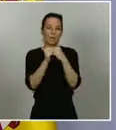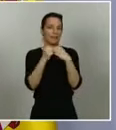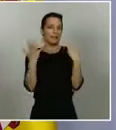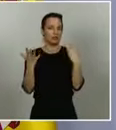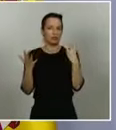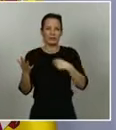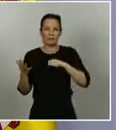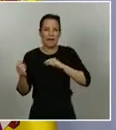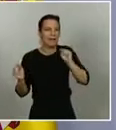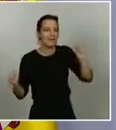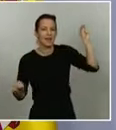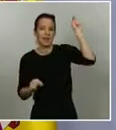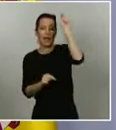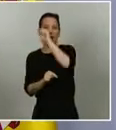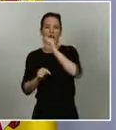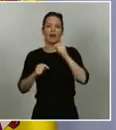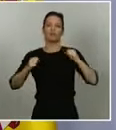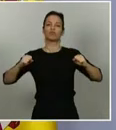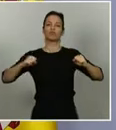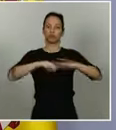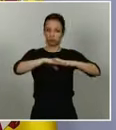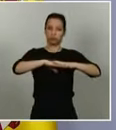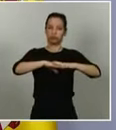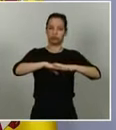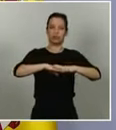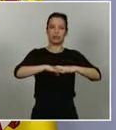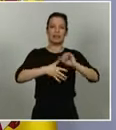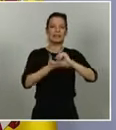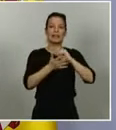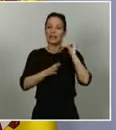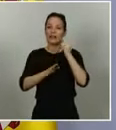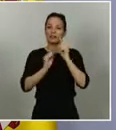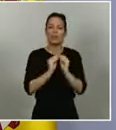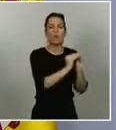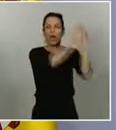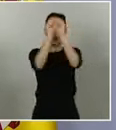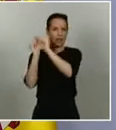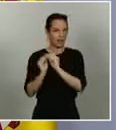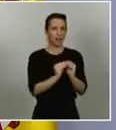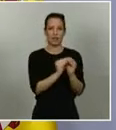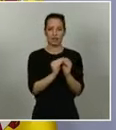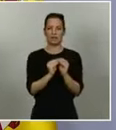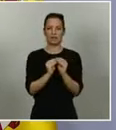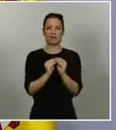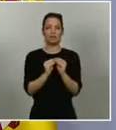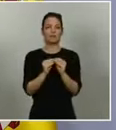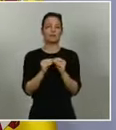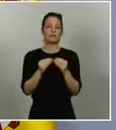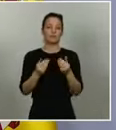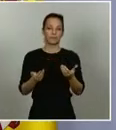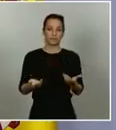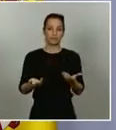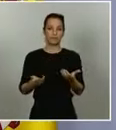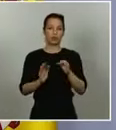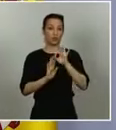han funcionado en red, utilizando una misma técnica diagnóstica, siendo necesario actualizar el software de